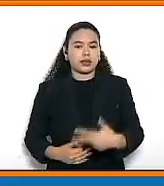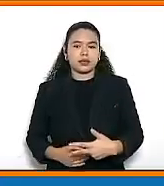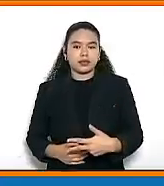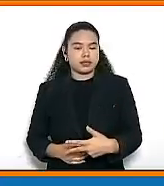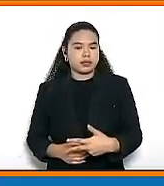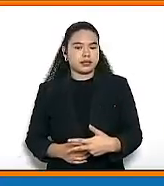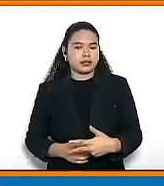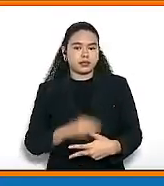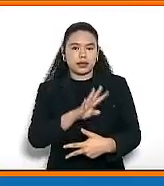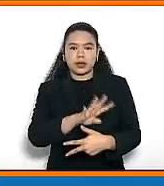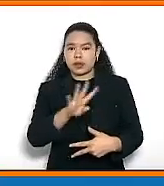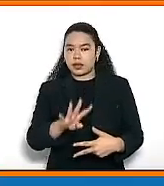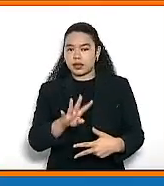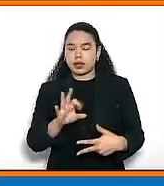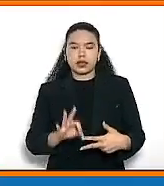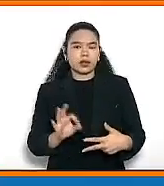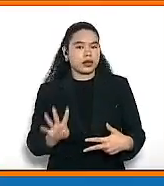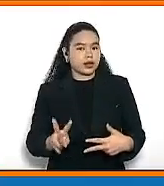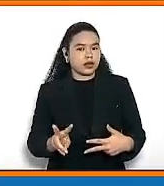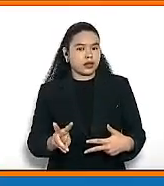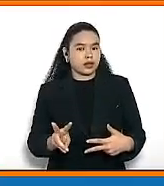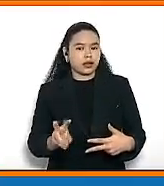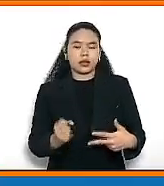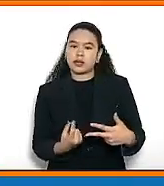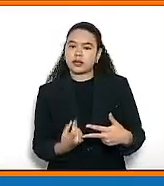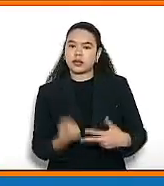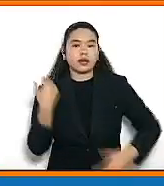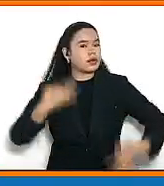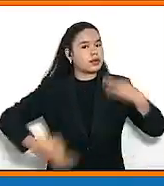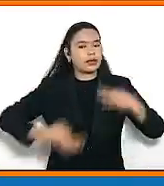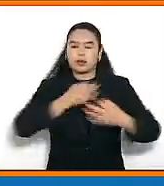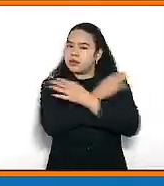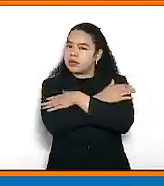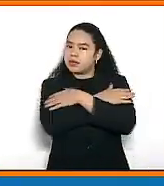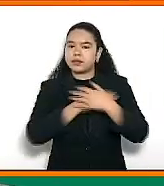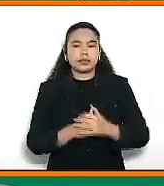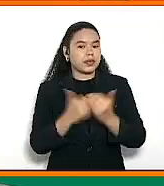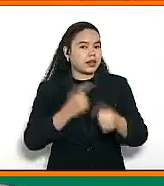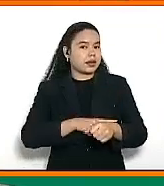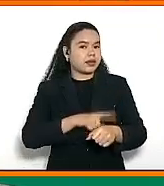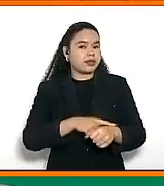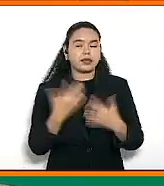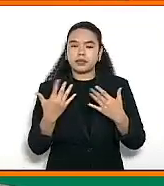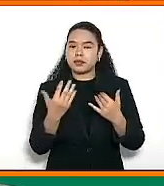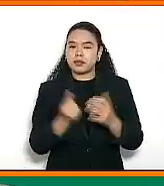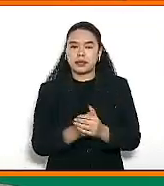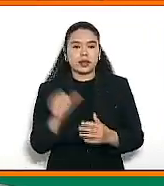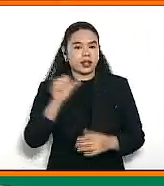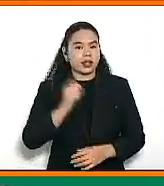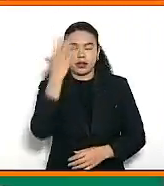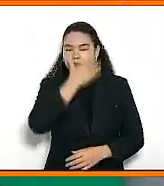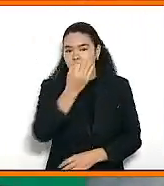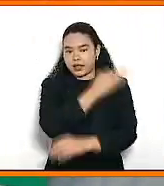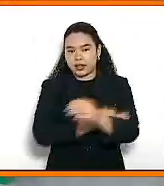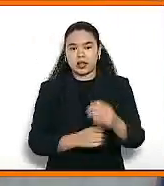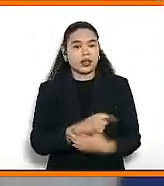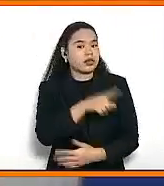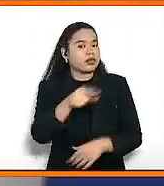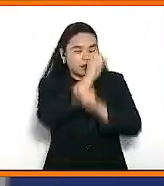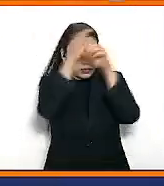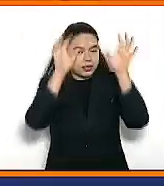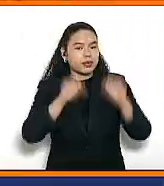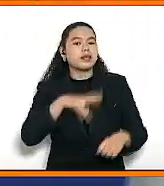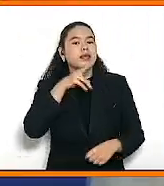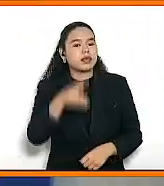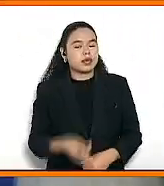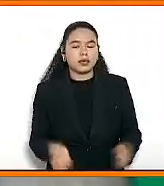son 44, 92 y 11. Muchas felicidades. Llegó un momento más esperado de esta linda tarde y que tu sueño se